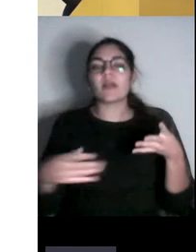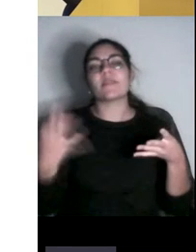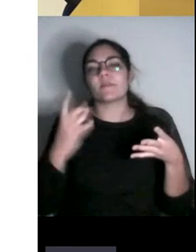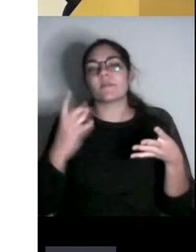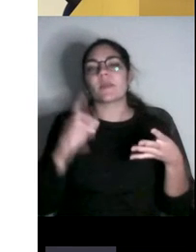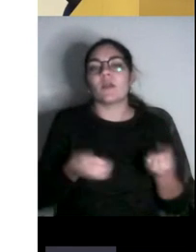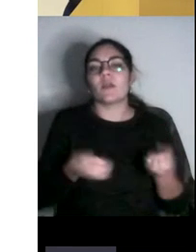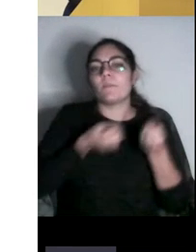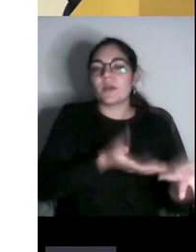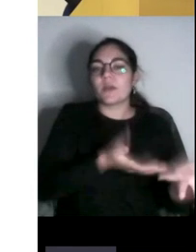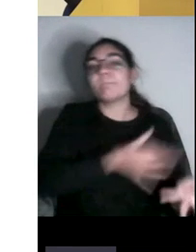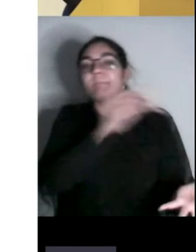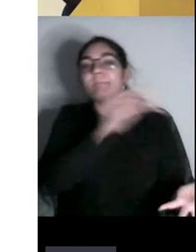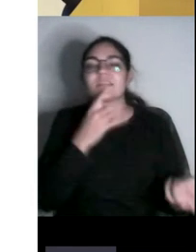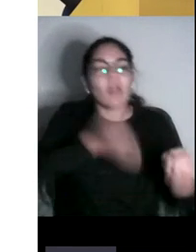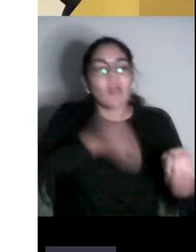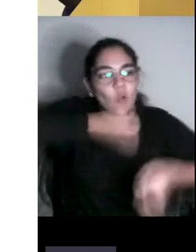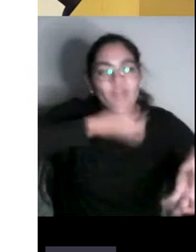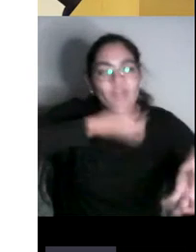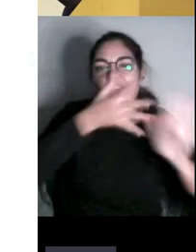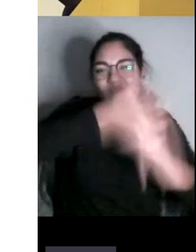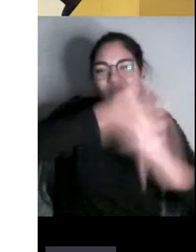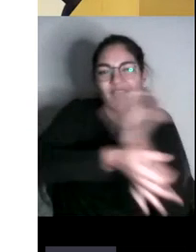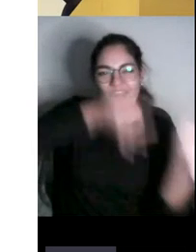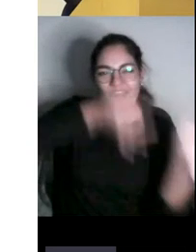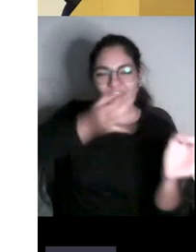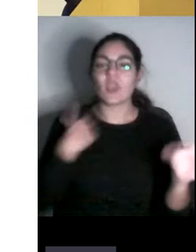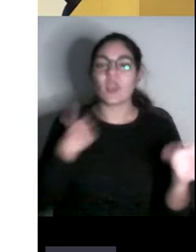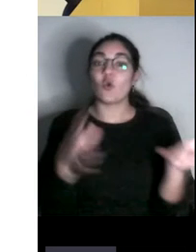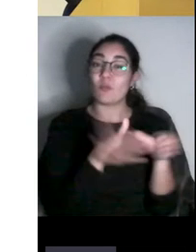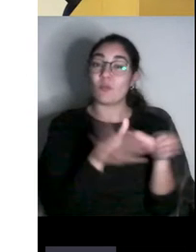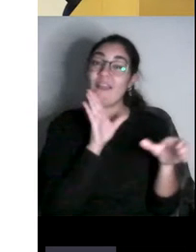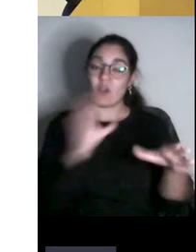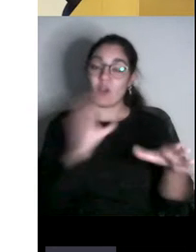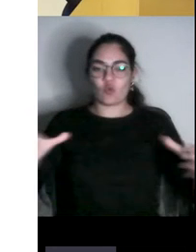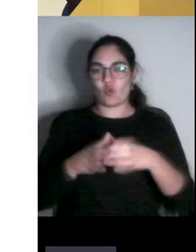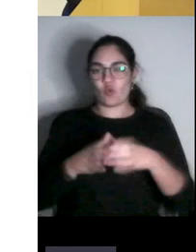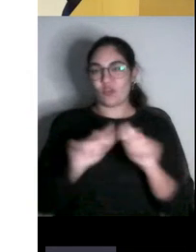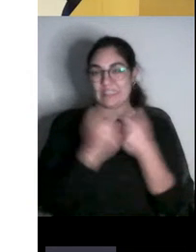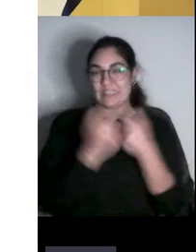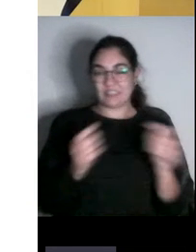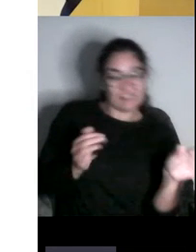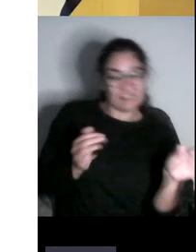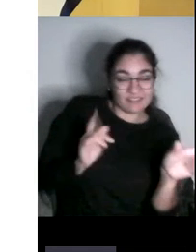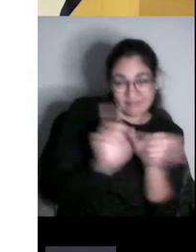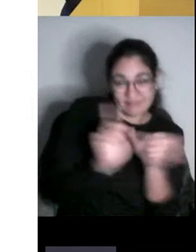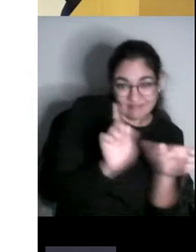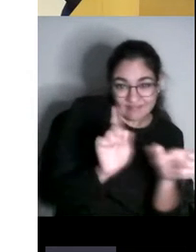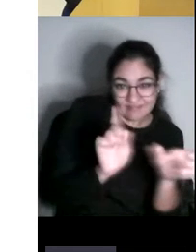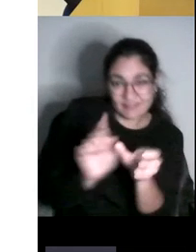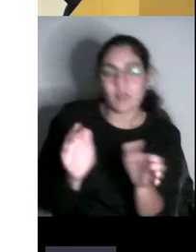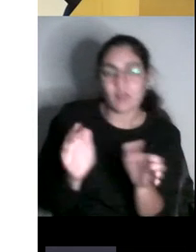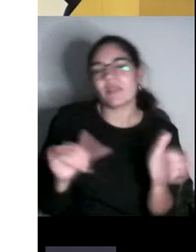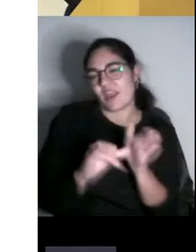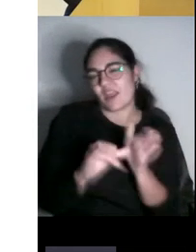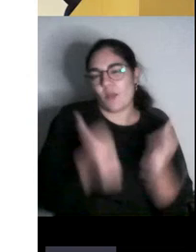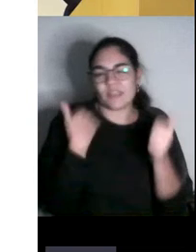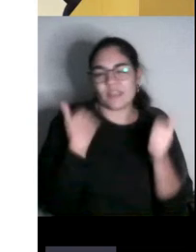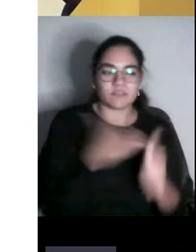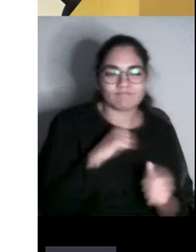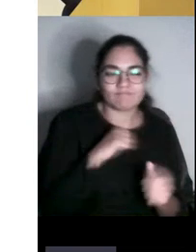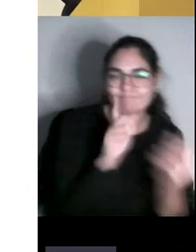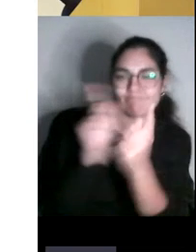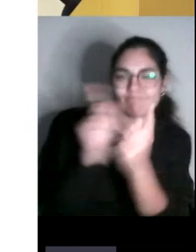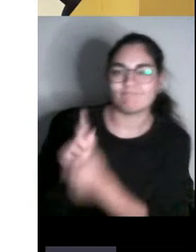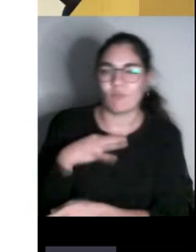escrita en aquellas prácticas que necesitaban es mayor seguimiento en cuanto a las posibles mejoras que